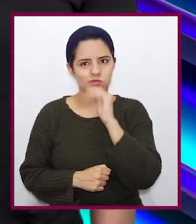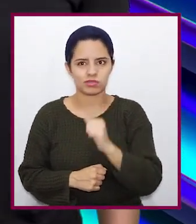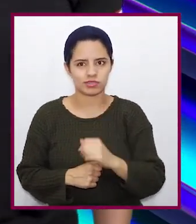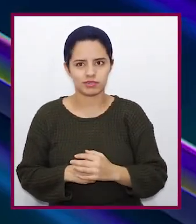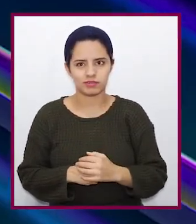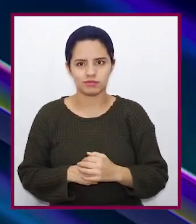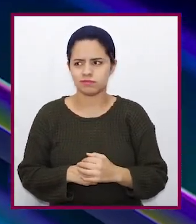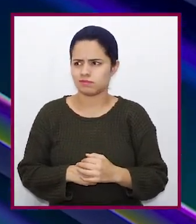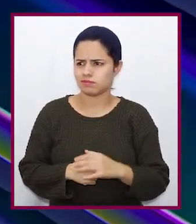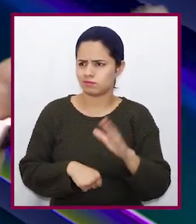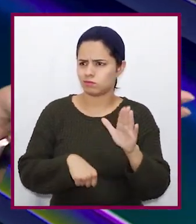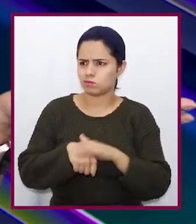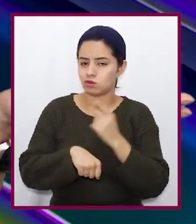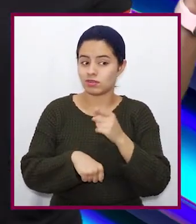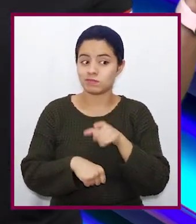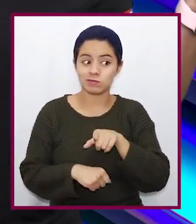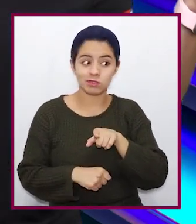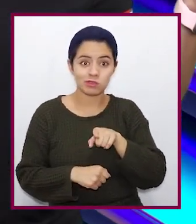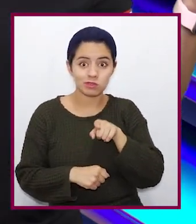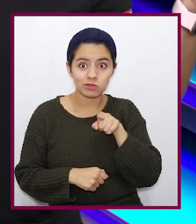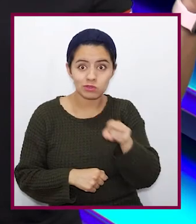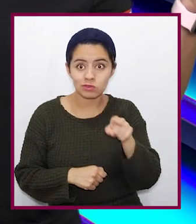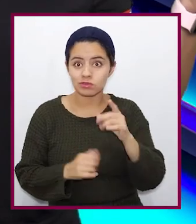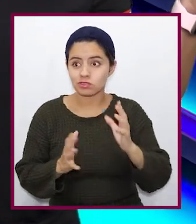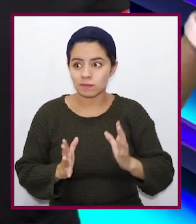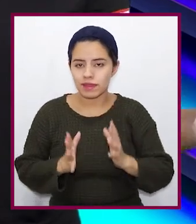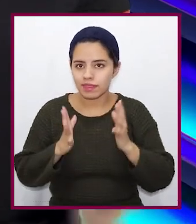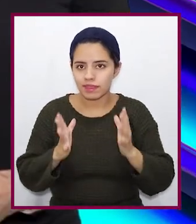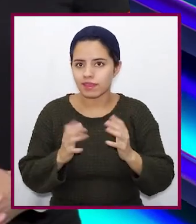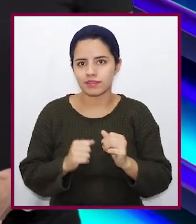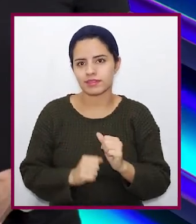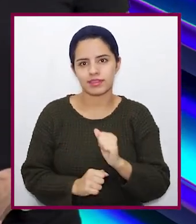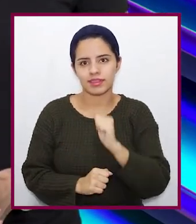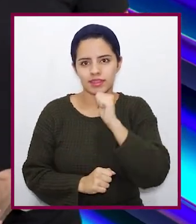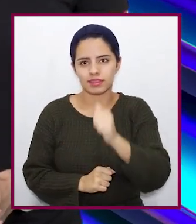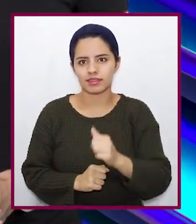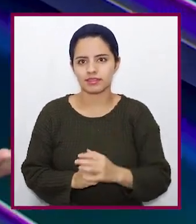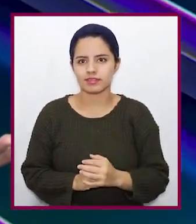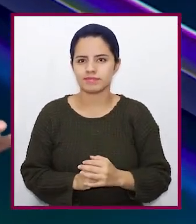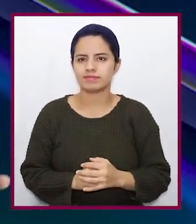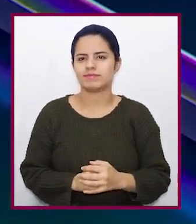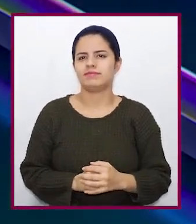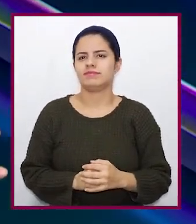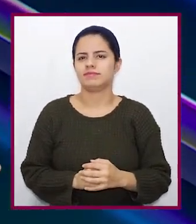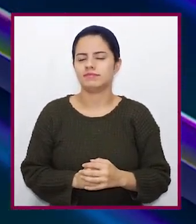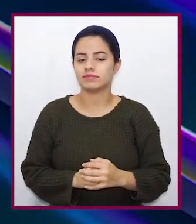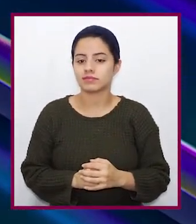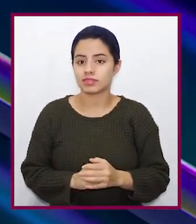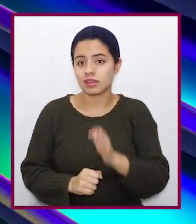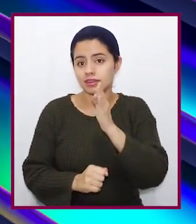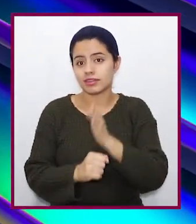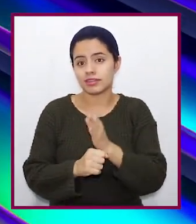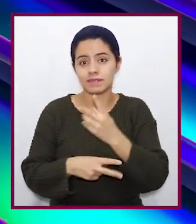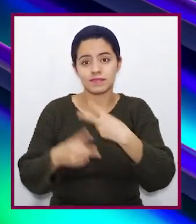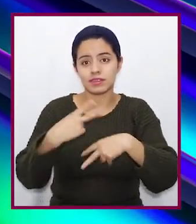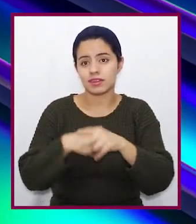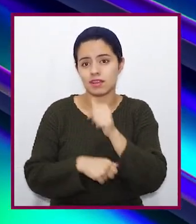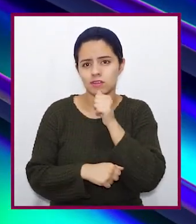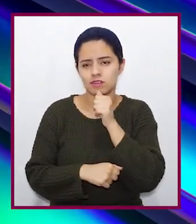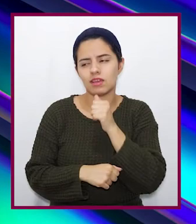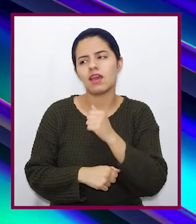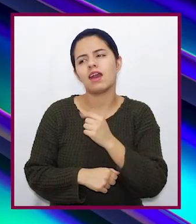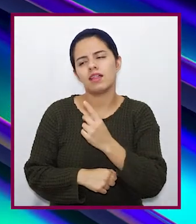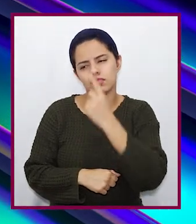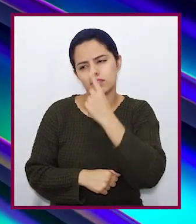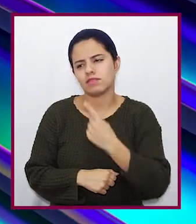poder, Amix. ¿Por qué? Pues porque entonces ya no sería una sorpresa. Y además no ha llegado. Ay, ya, por lo